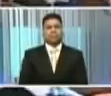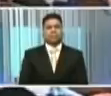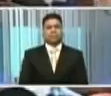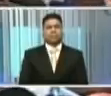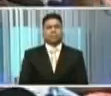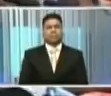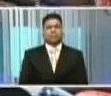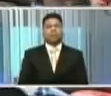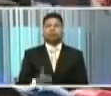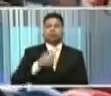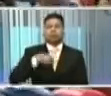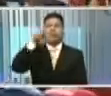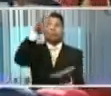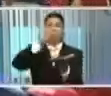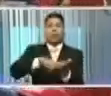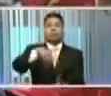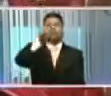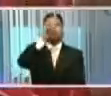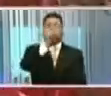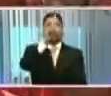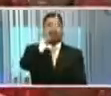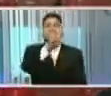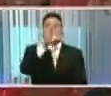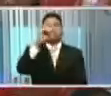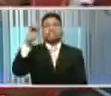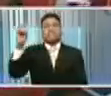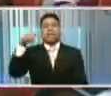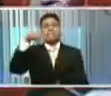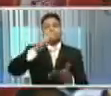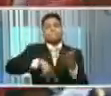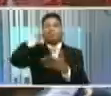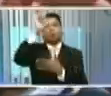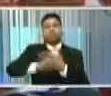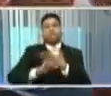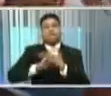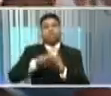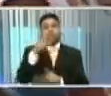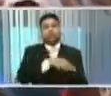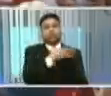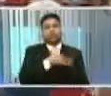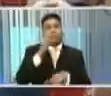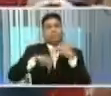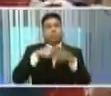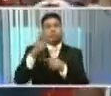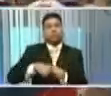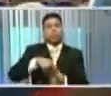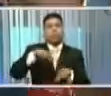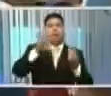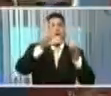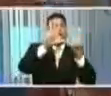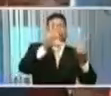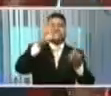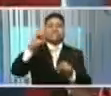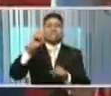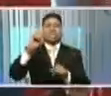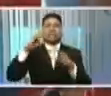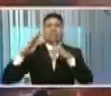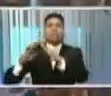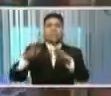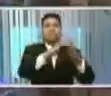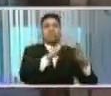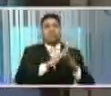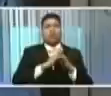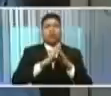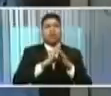Estoy aprobando 100 proyectos socioproductivos para 70 aldeas universitarias para que arranquen